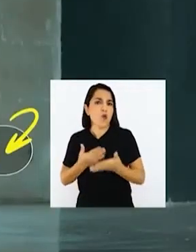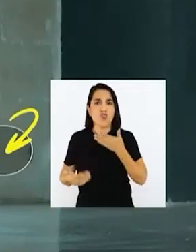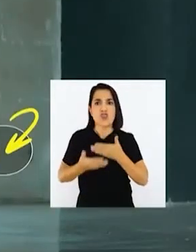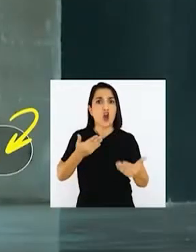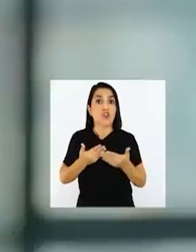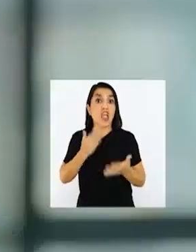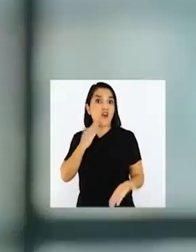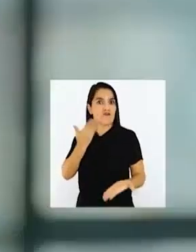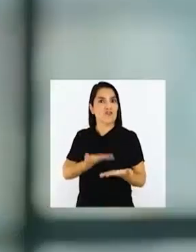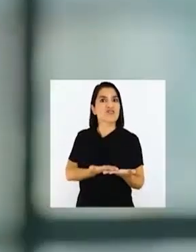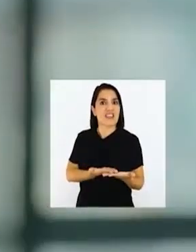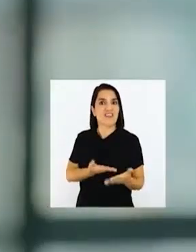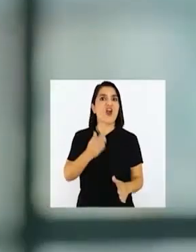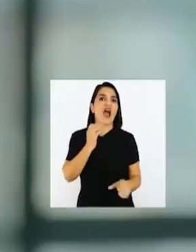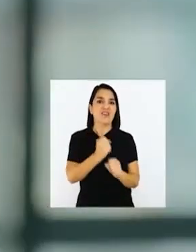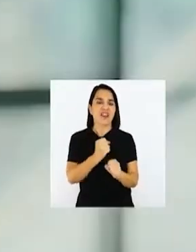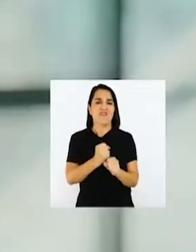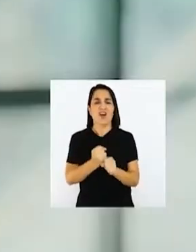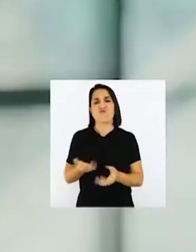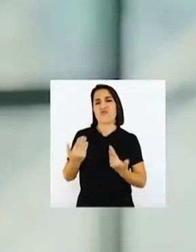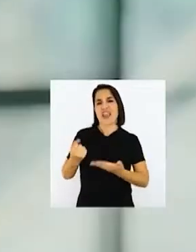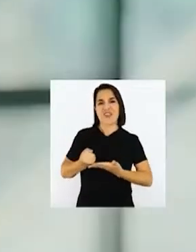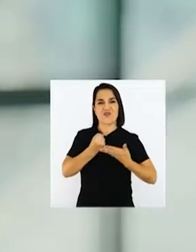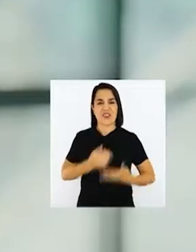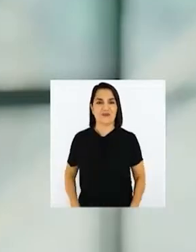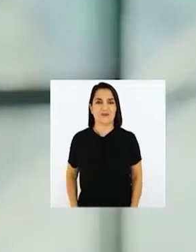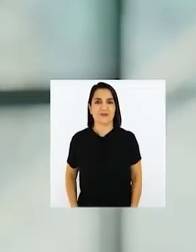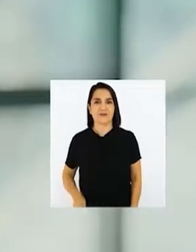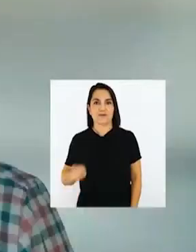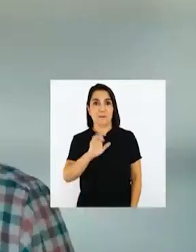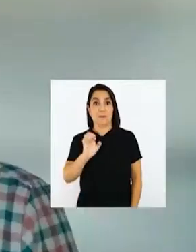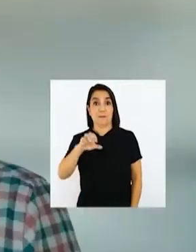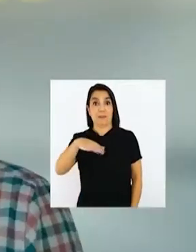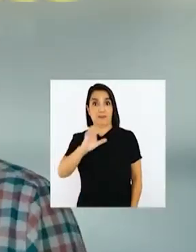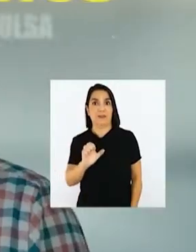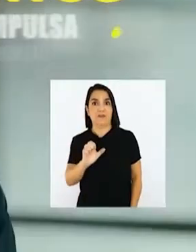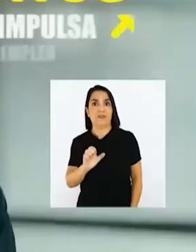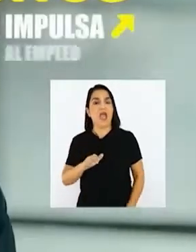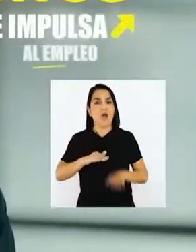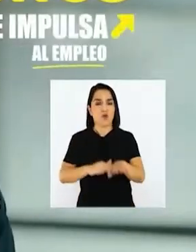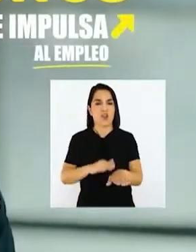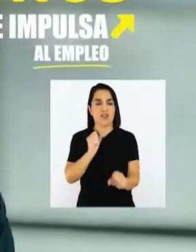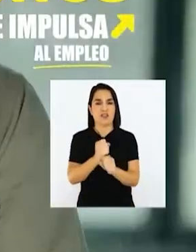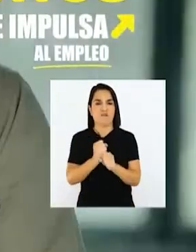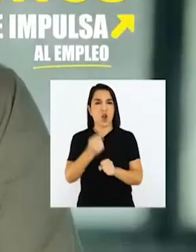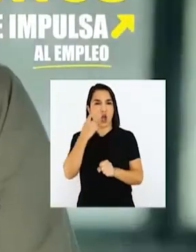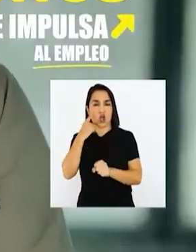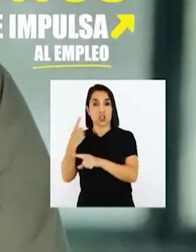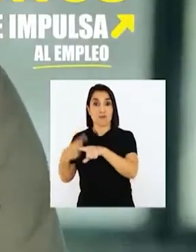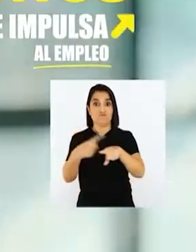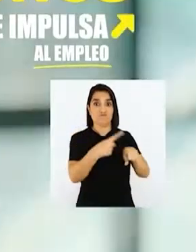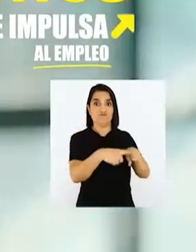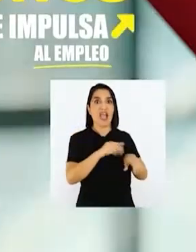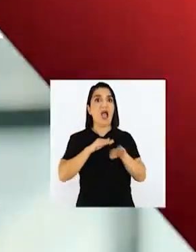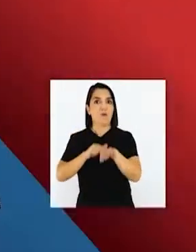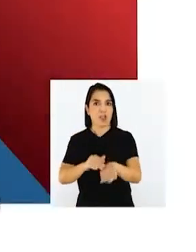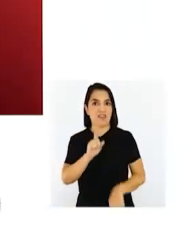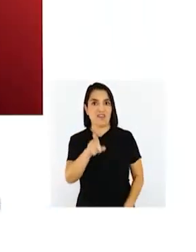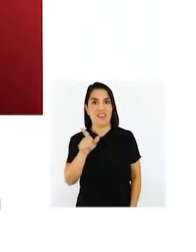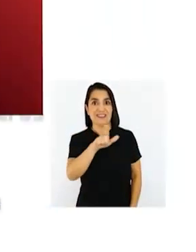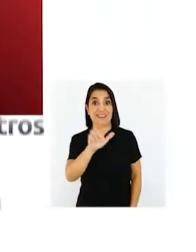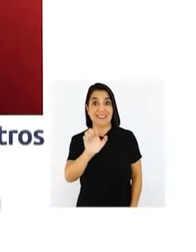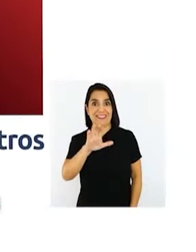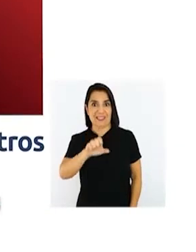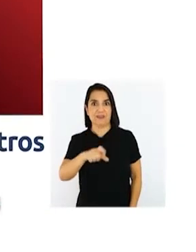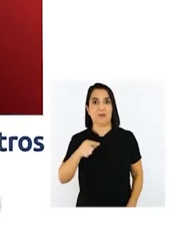cómo buscar, o los subsidios al empleo. Pucha que sirven. Cense te impulsa al empleo. Conoce las múltiples formas que tenemos para